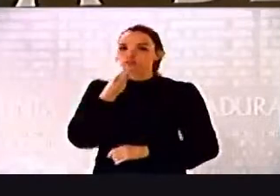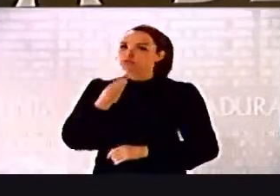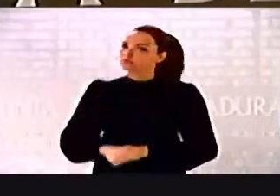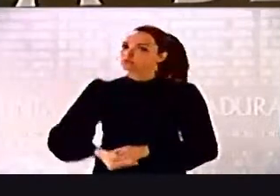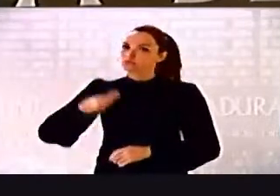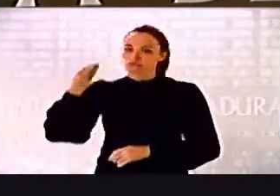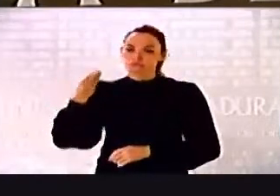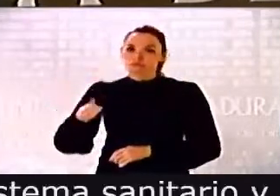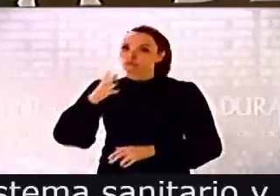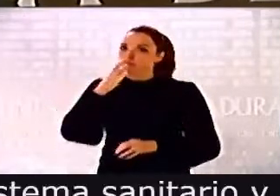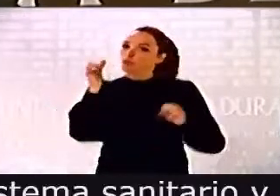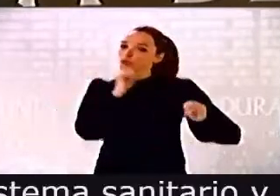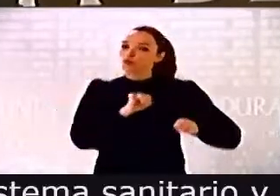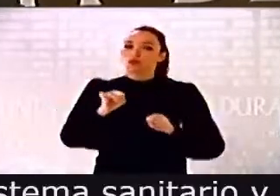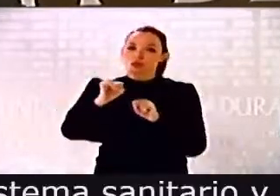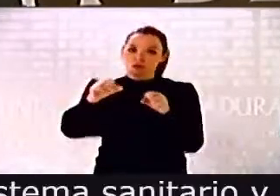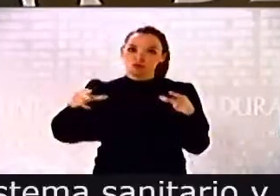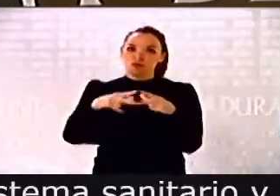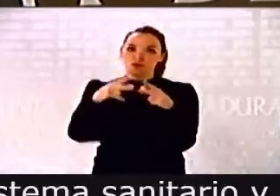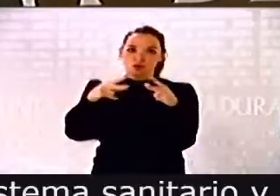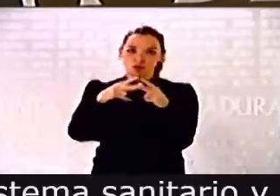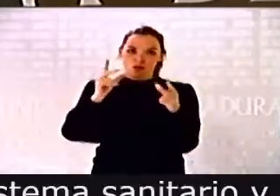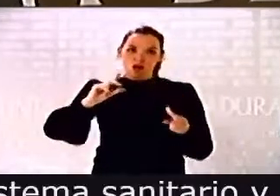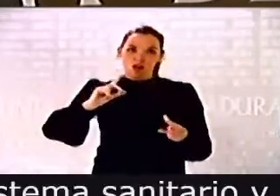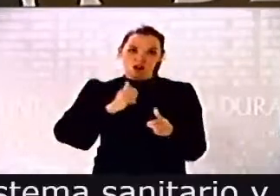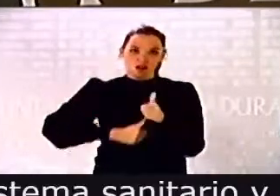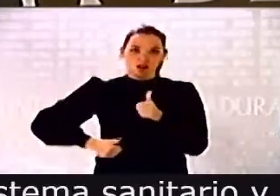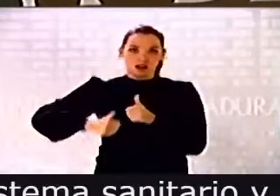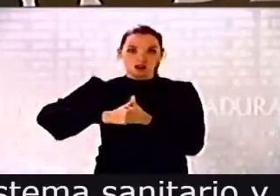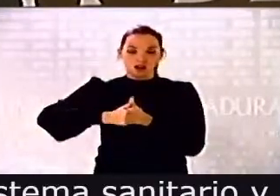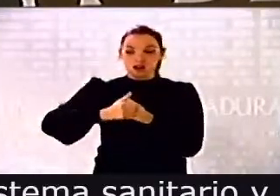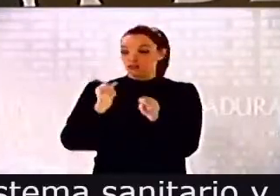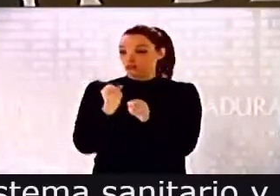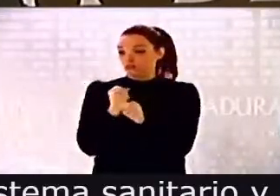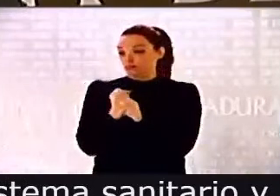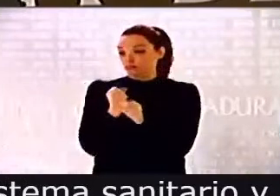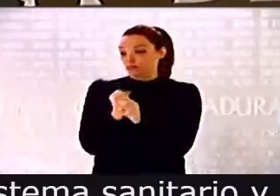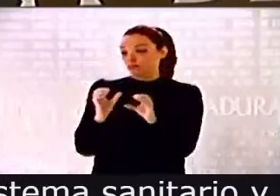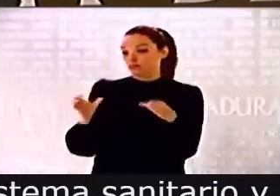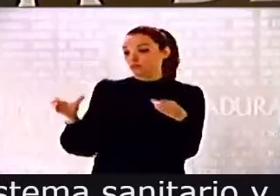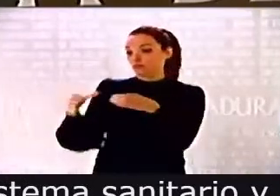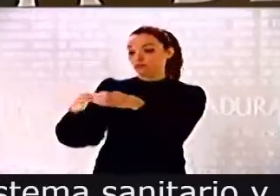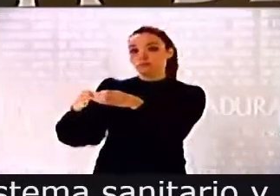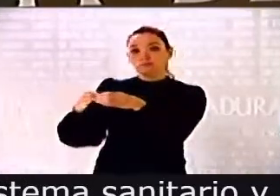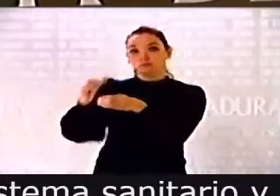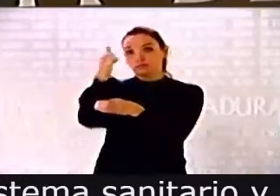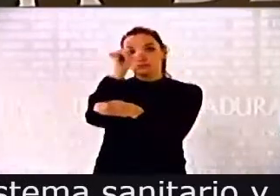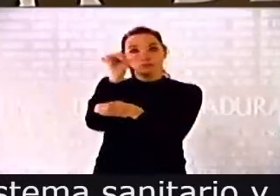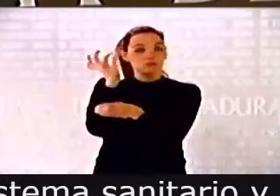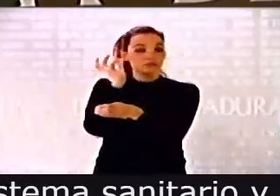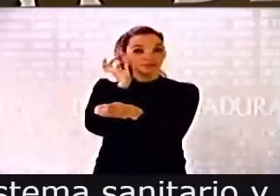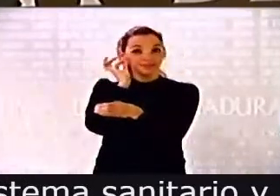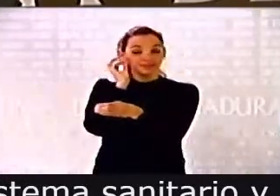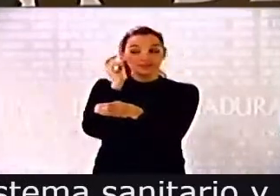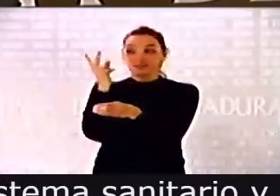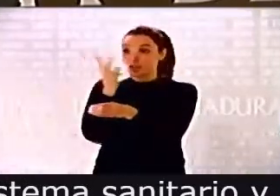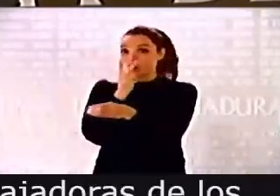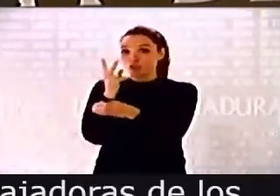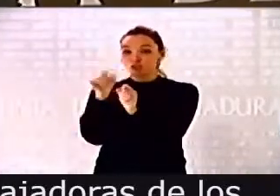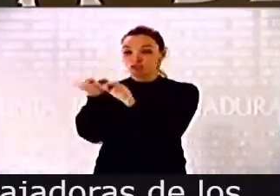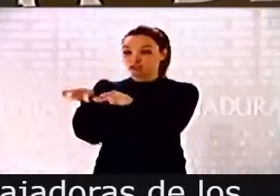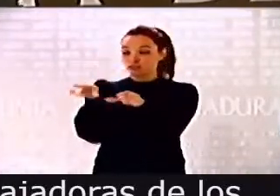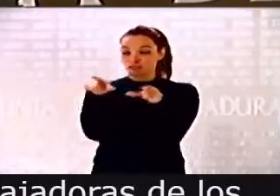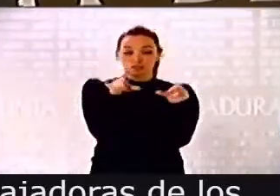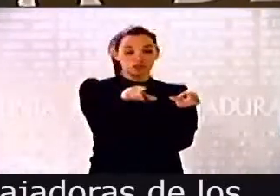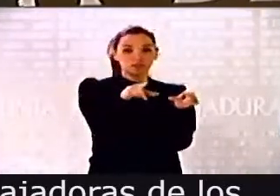de protección social, a los trabajadores y trabajadoras de esos dos sistemas les agradezco